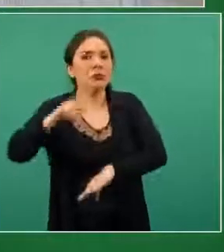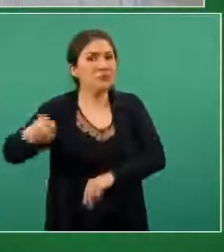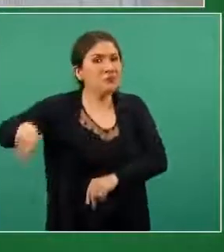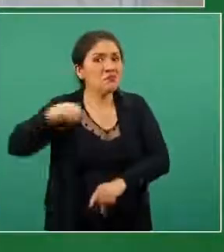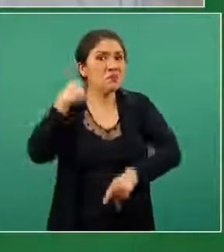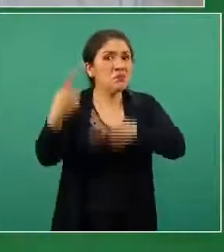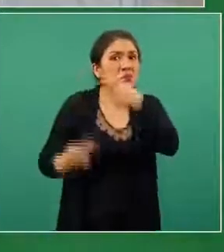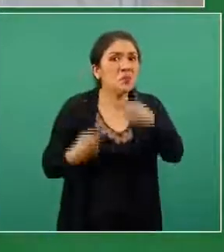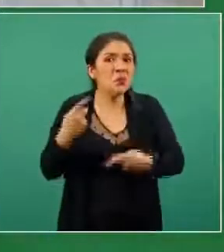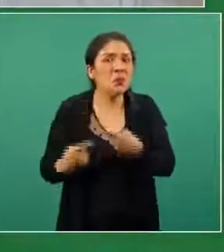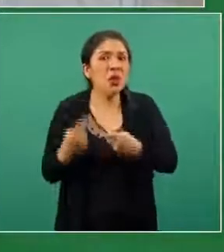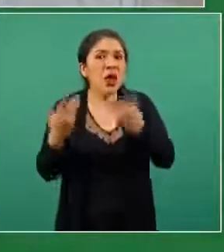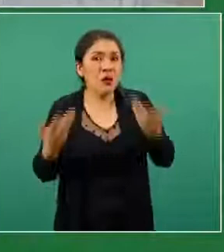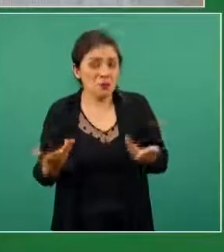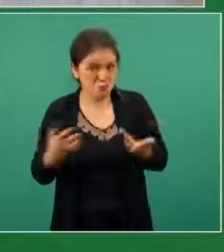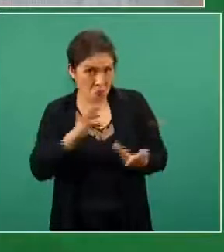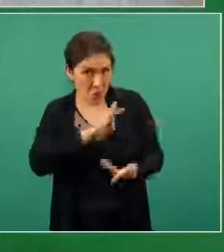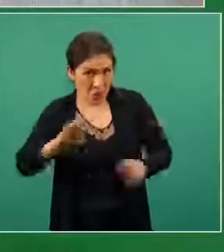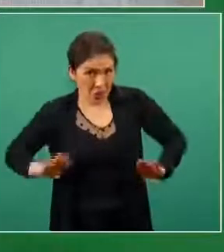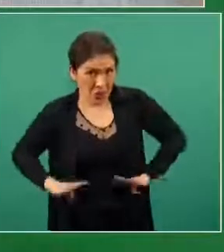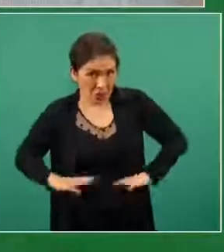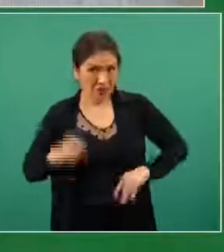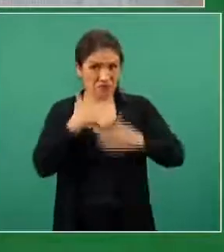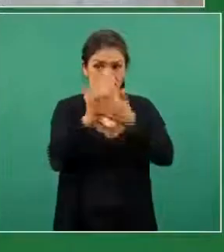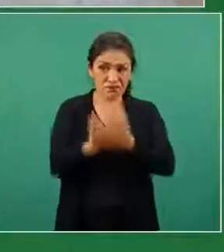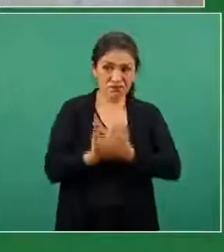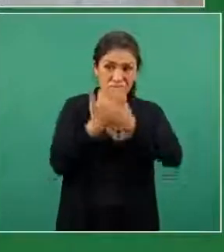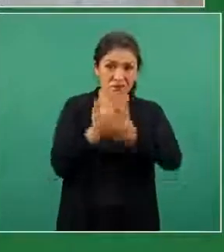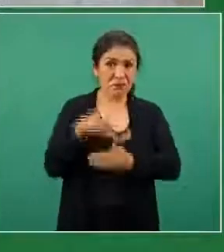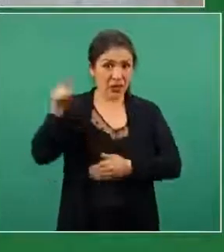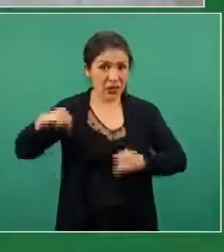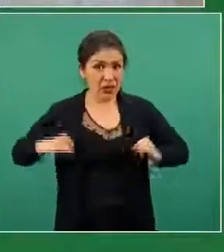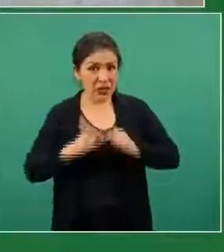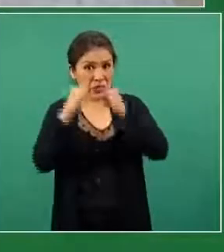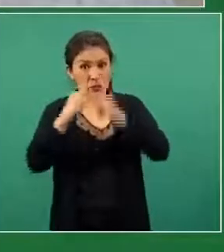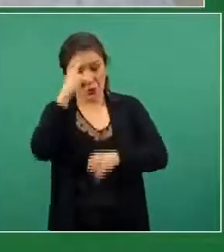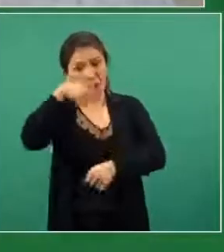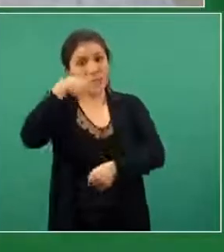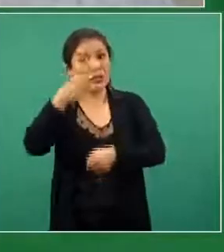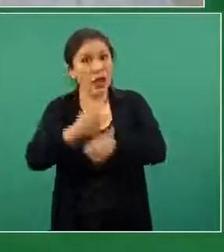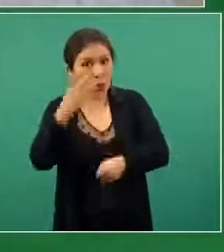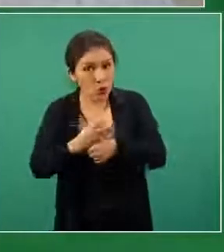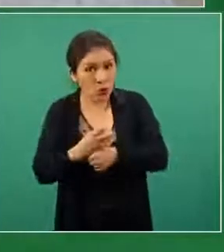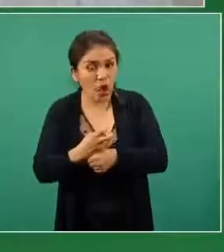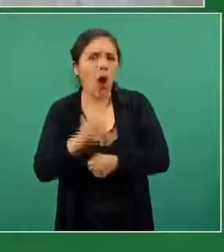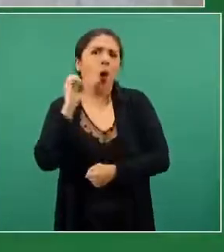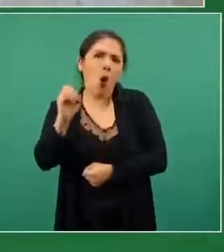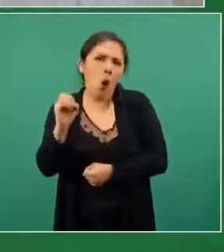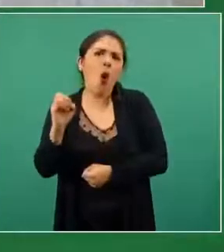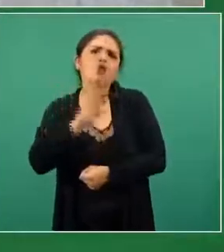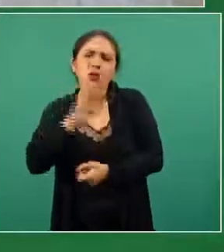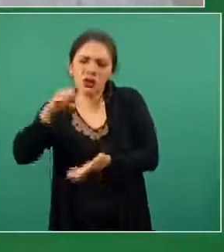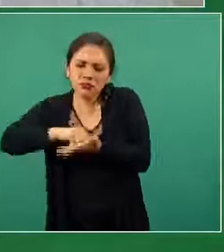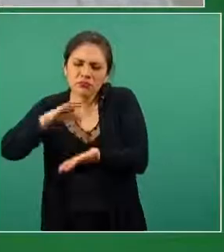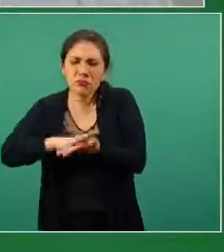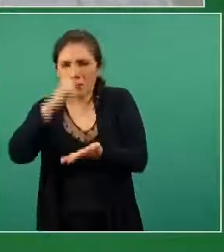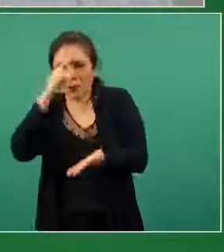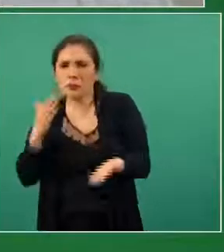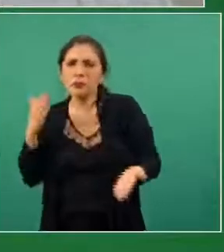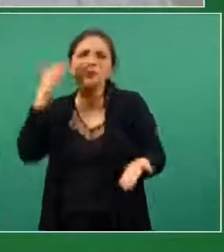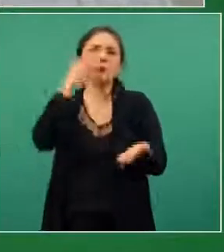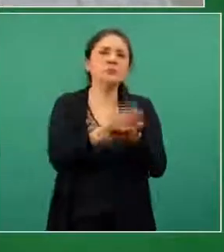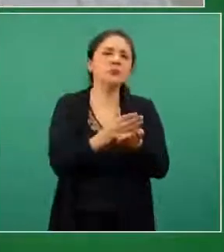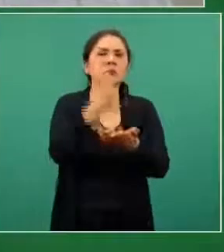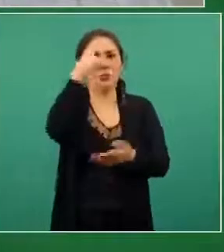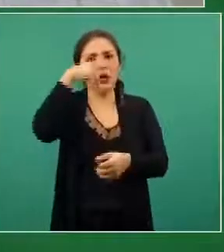si es conveniente esperar que en el instituto les apliquen la segunda dosis o se pueden dar de alta en la plataforma